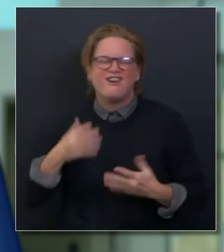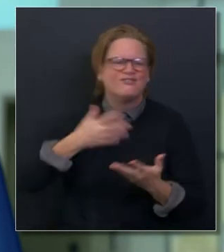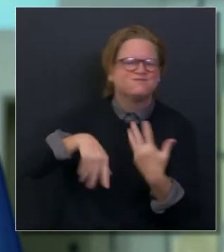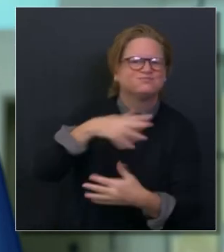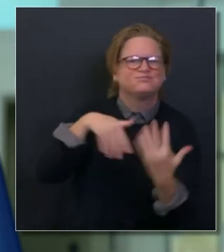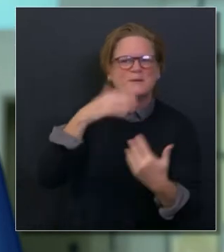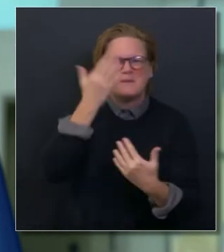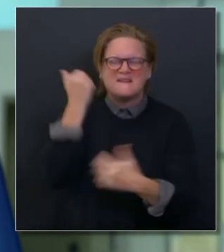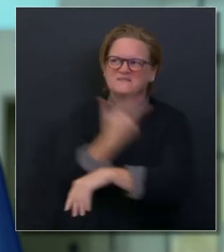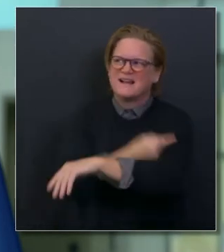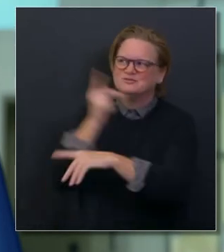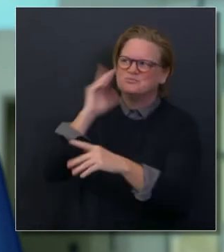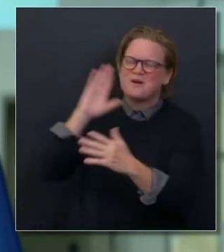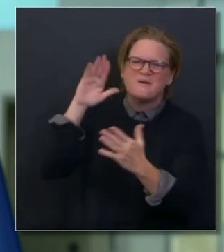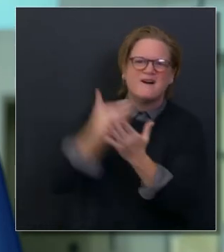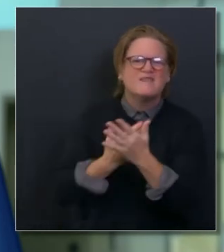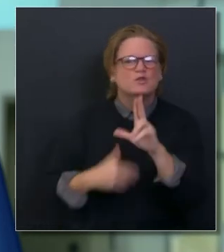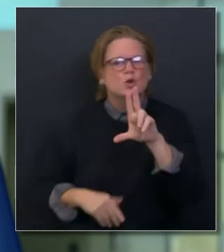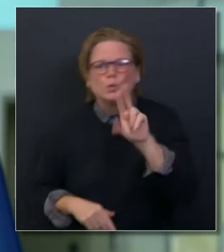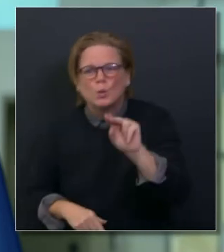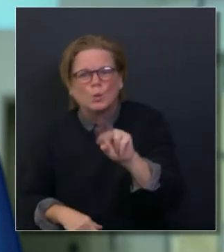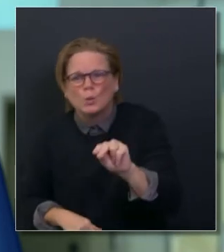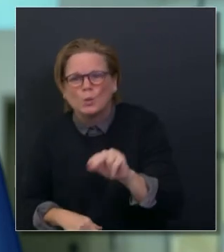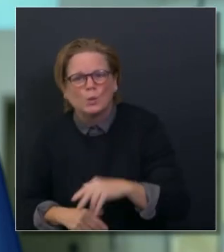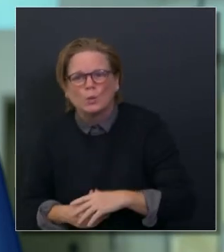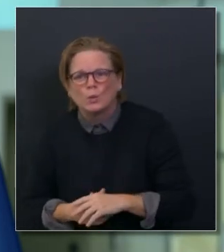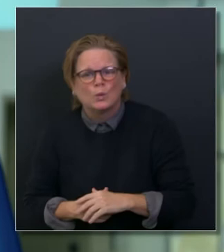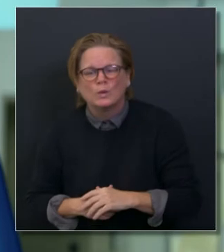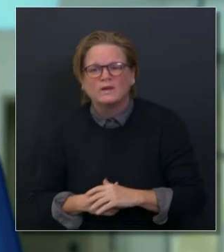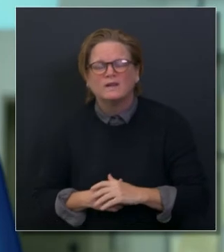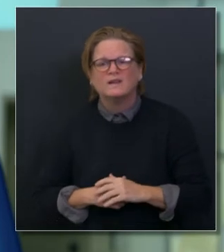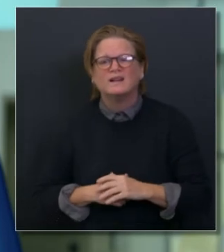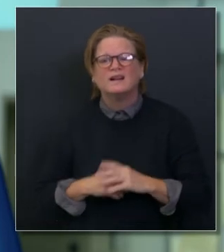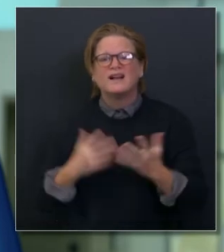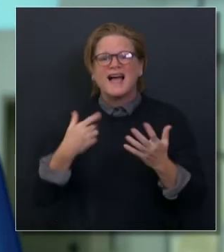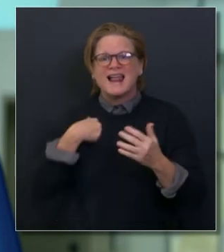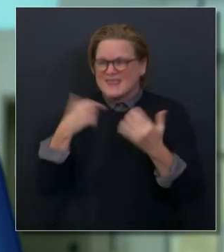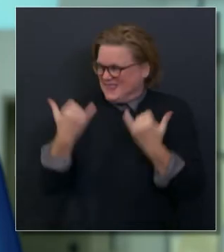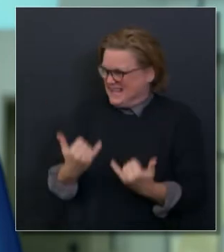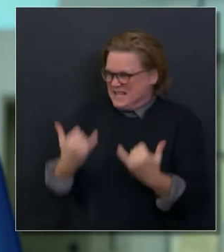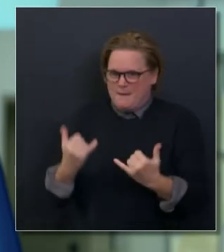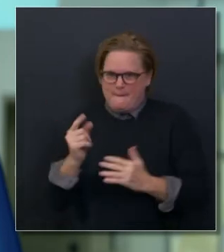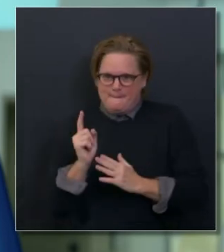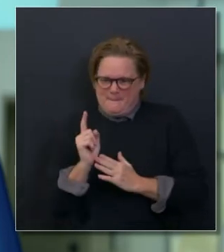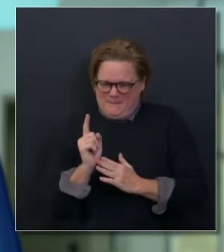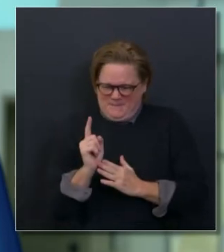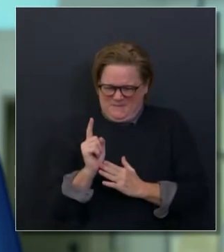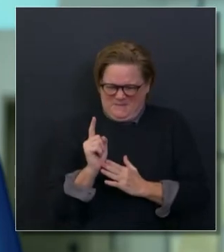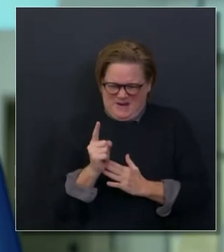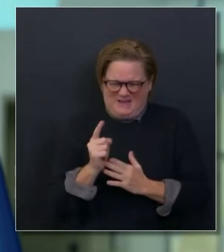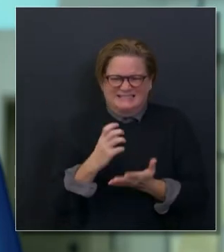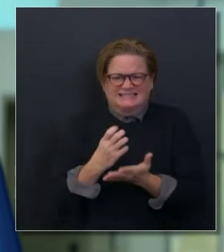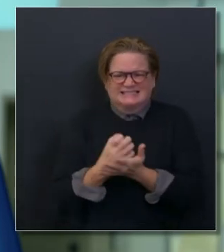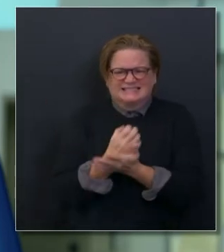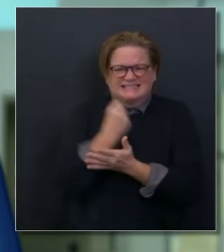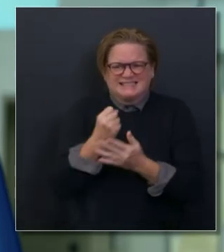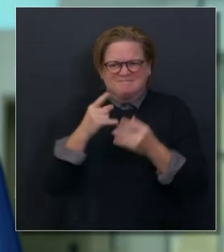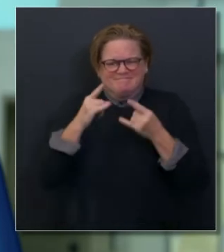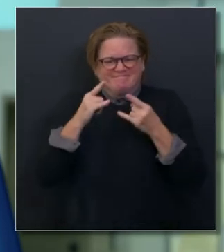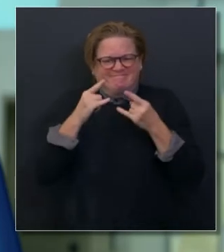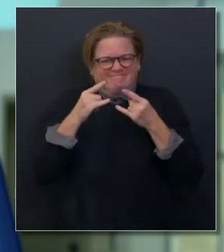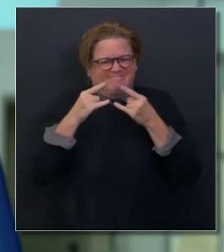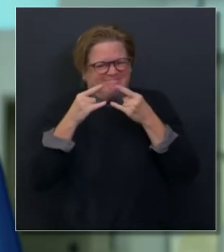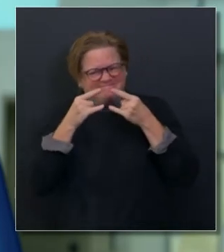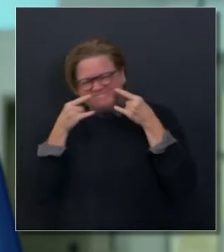etcétera. Alguna situación que pueda peligrar a algún ser querido. Así que este es el mensaje, es sombrío y optimista